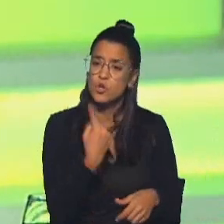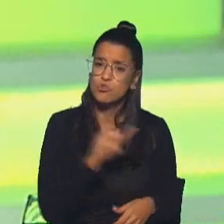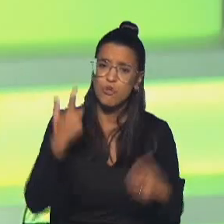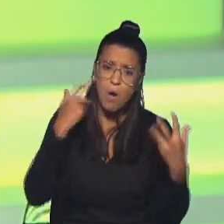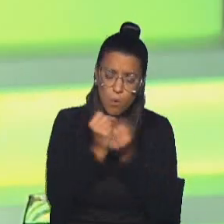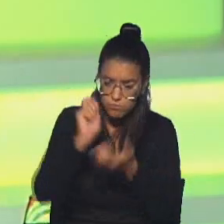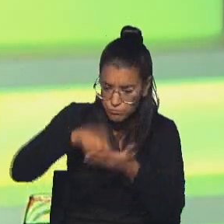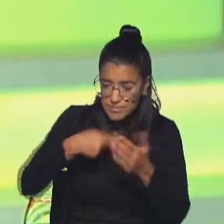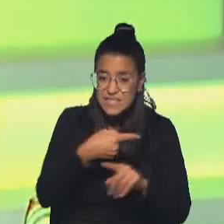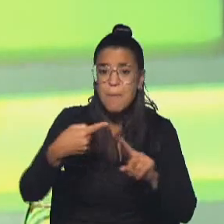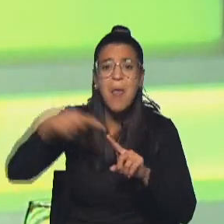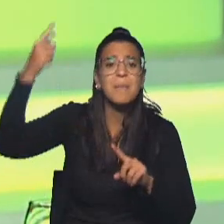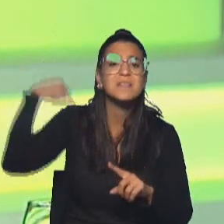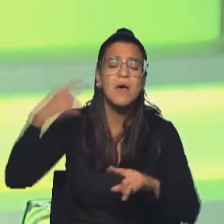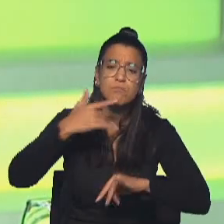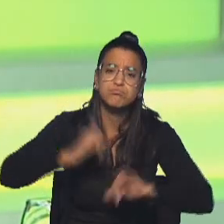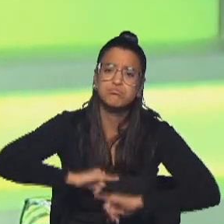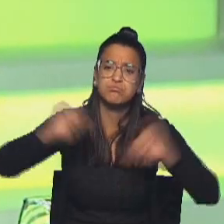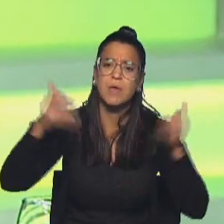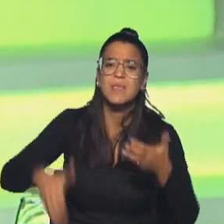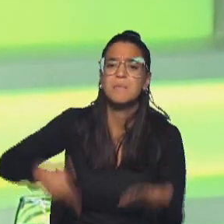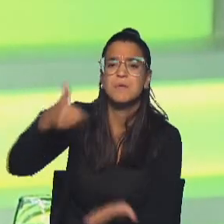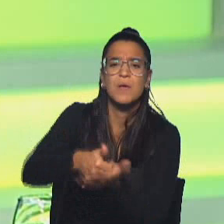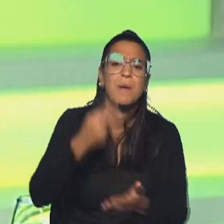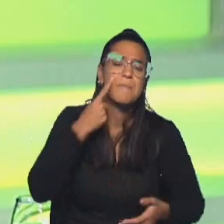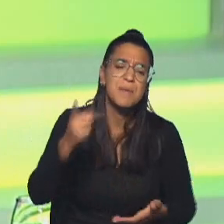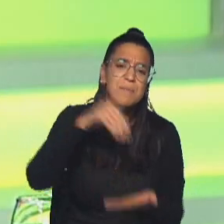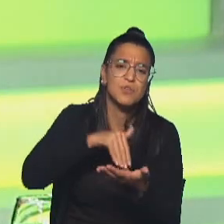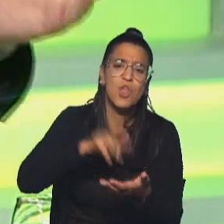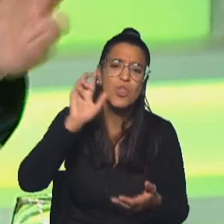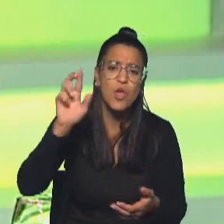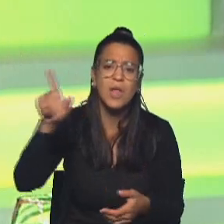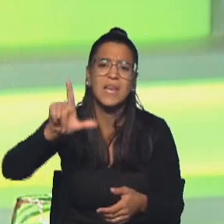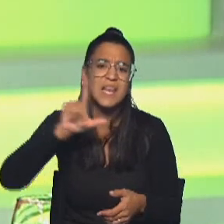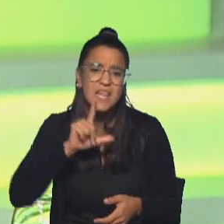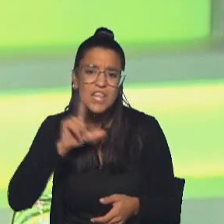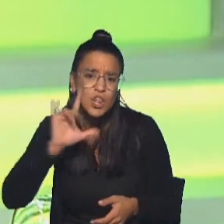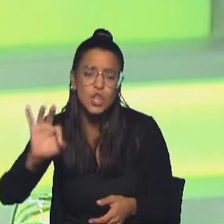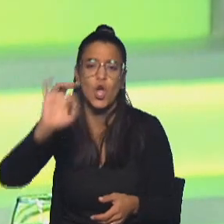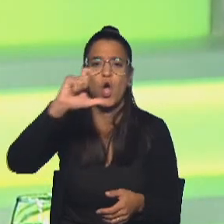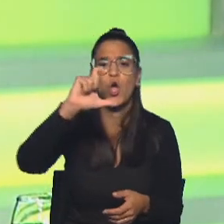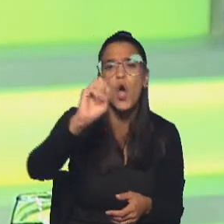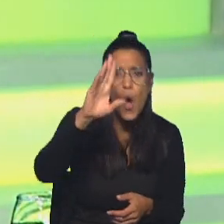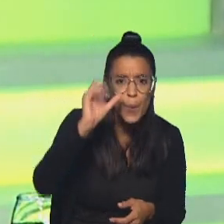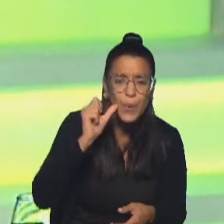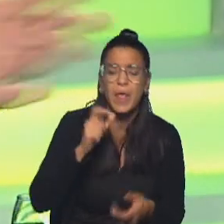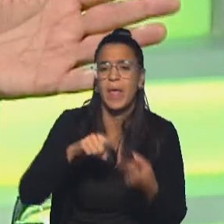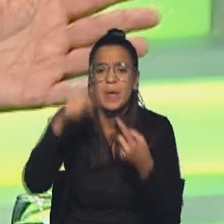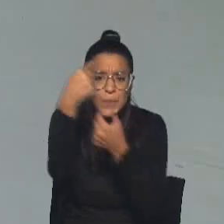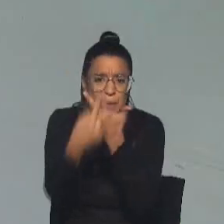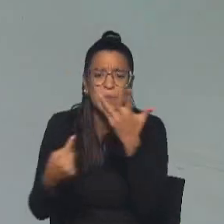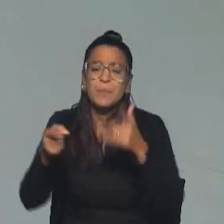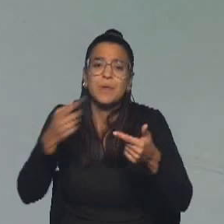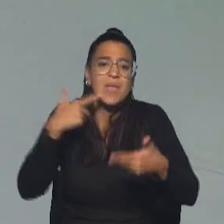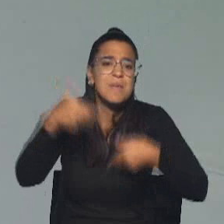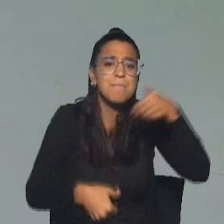y de repente yo la semana pasada anuncié inversiones por miles de millones de dólares en litio, en cobre. Bueno, es que se desataron